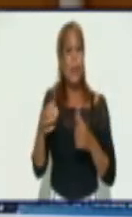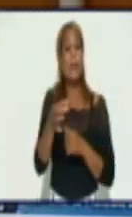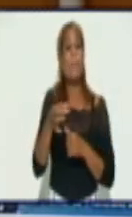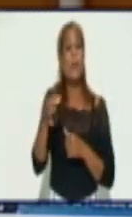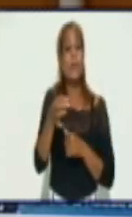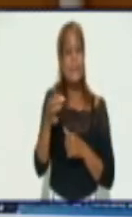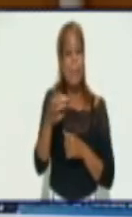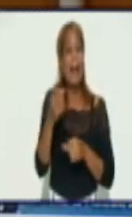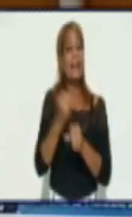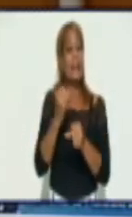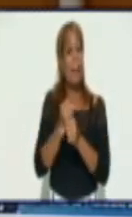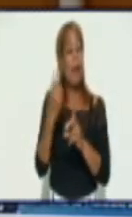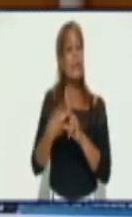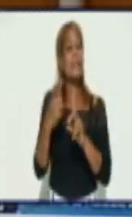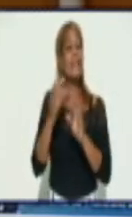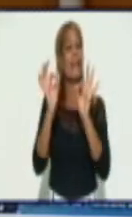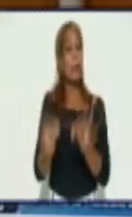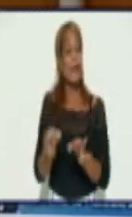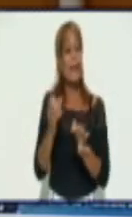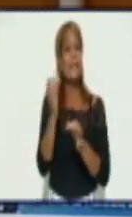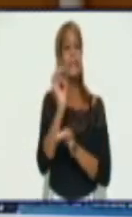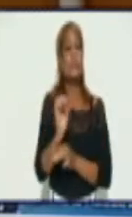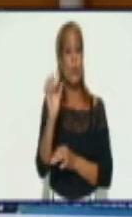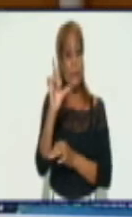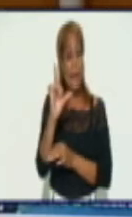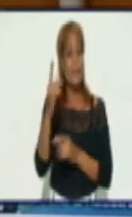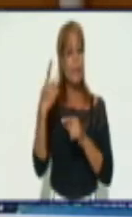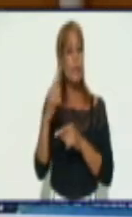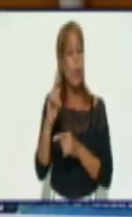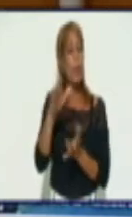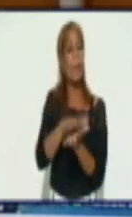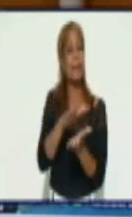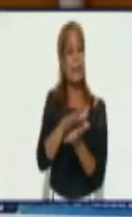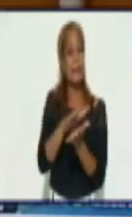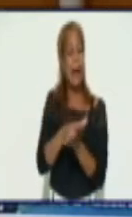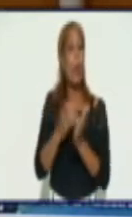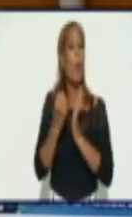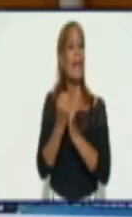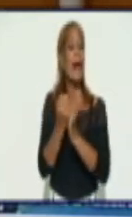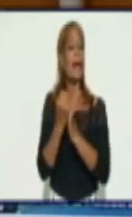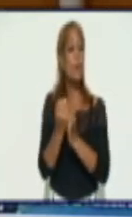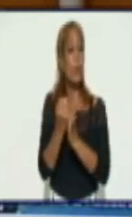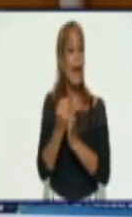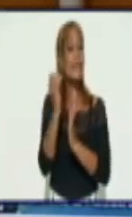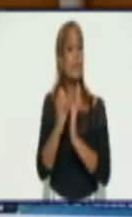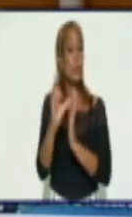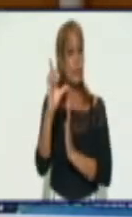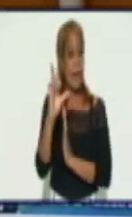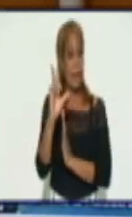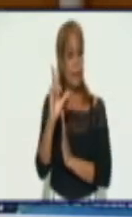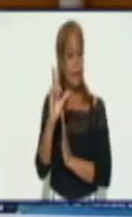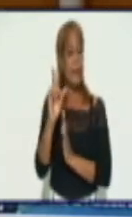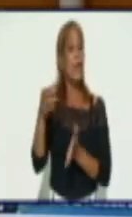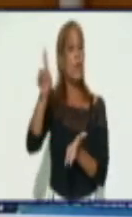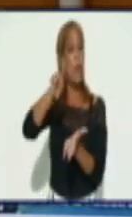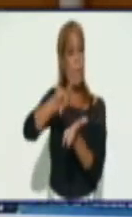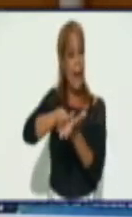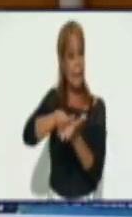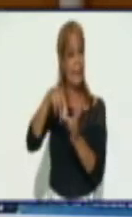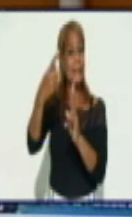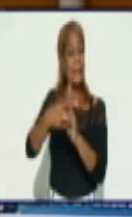seguridad social solo mantendrá los trámites relacionados con la asistencia social los martes y jueves